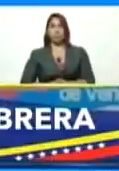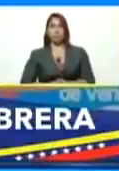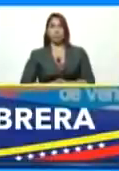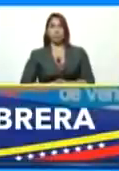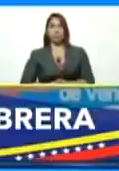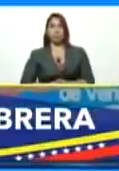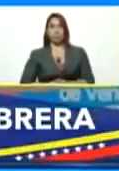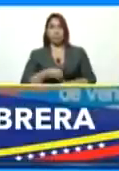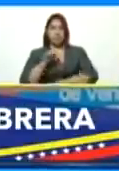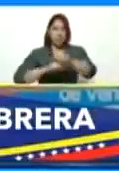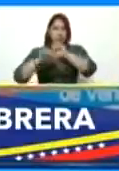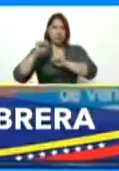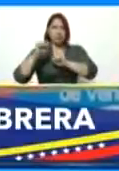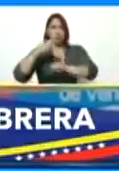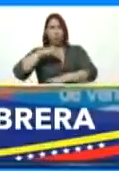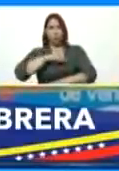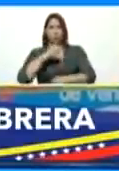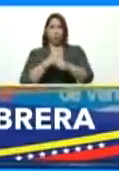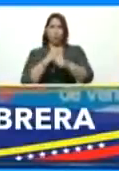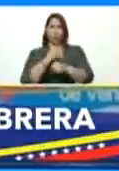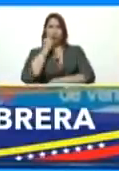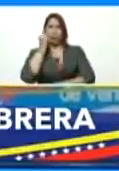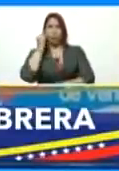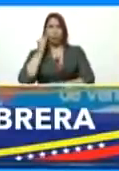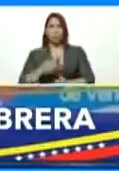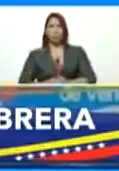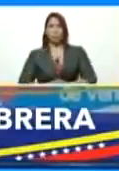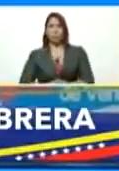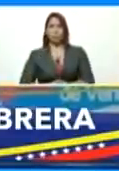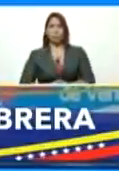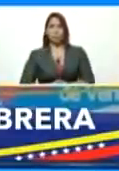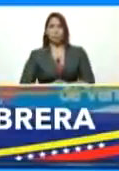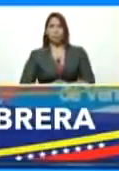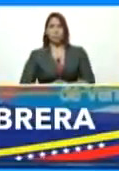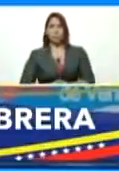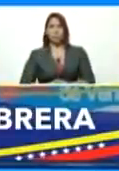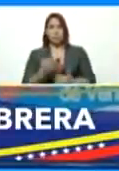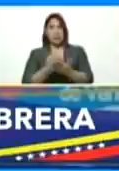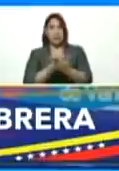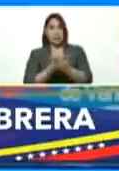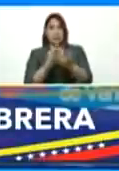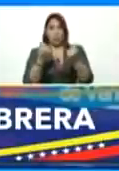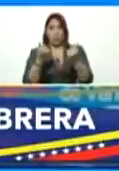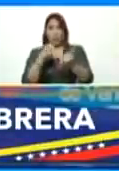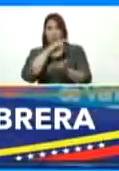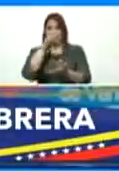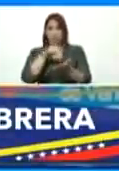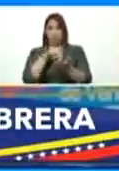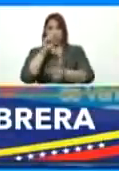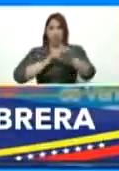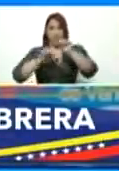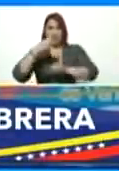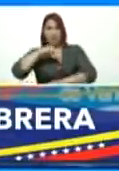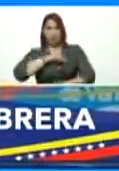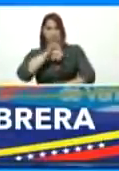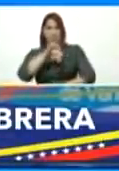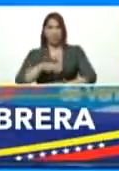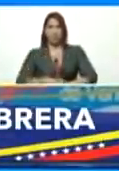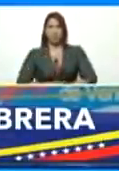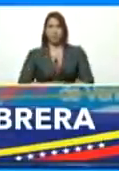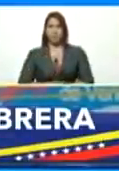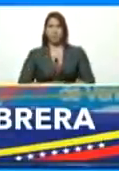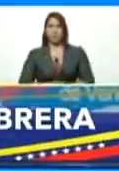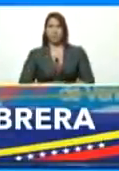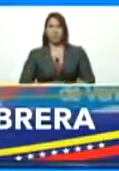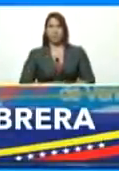a la defensa de nuestro trabajo de la economía nacional a la defensa de nuestra patria